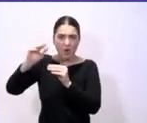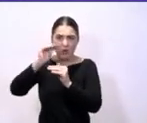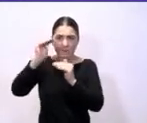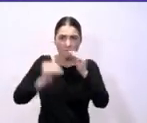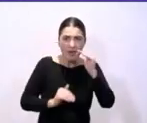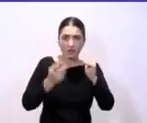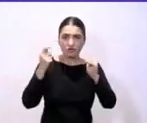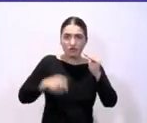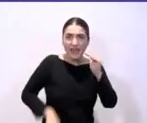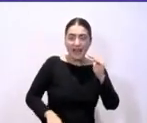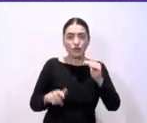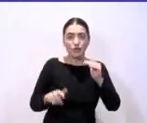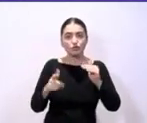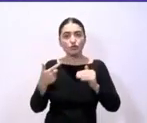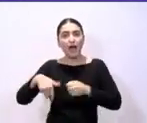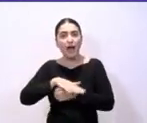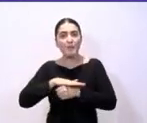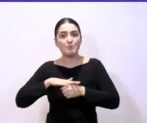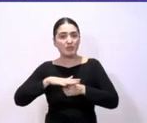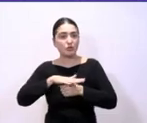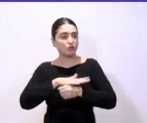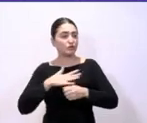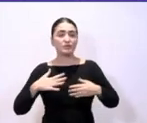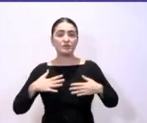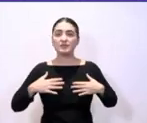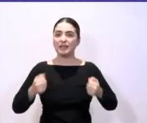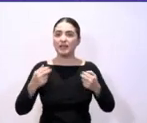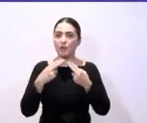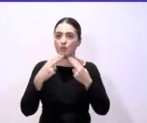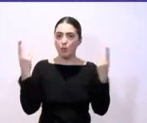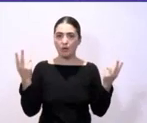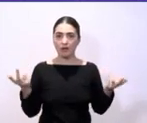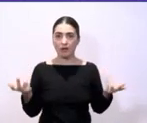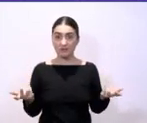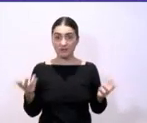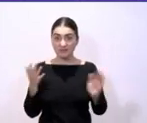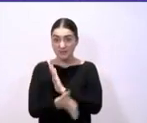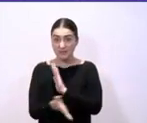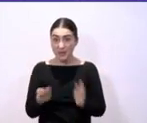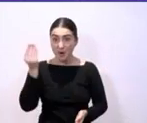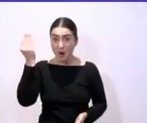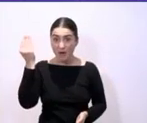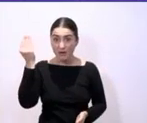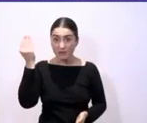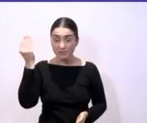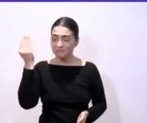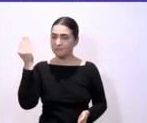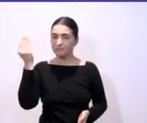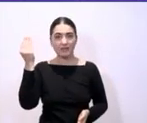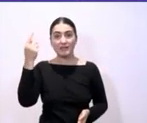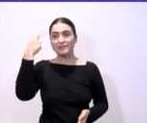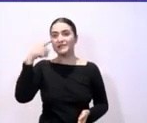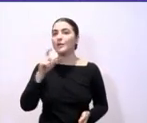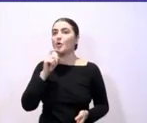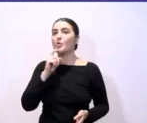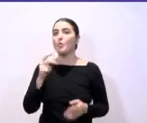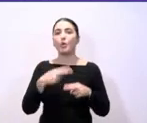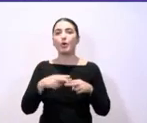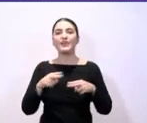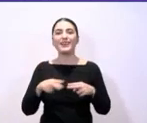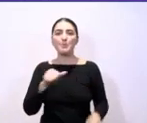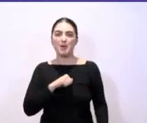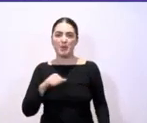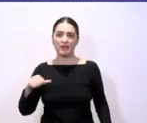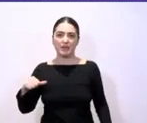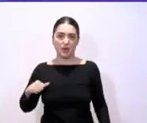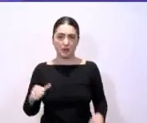el ámbito de nuestra sanidad pública? Pues lo saben ustedes bien, con sus políticas privatizadoras. Mire, ayer era